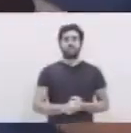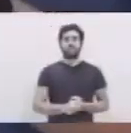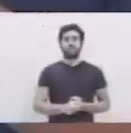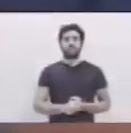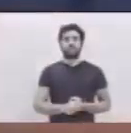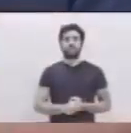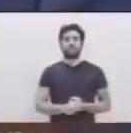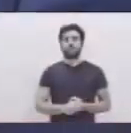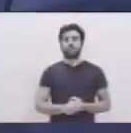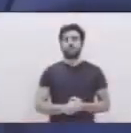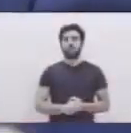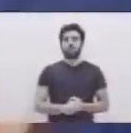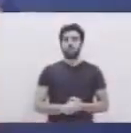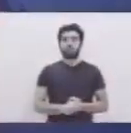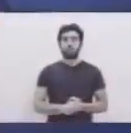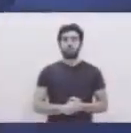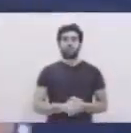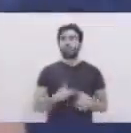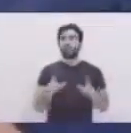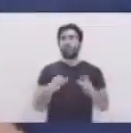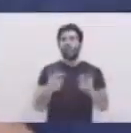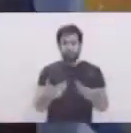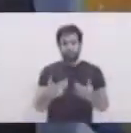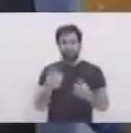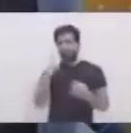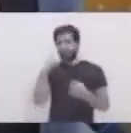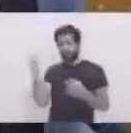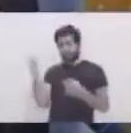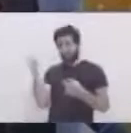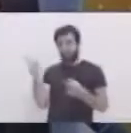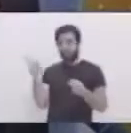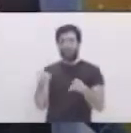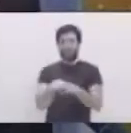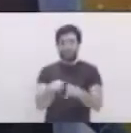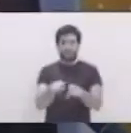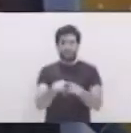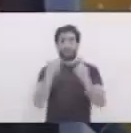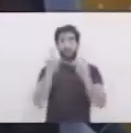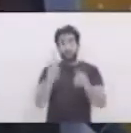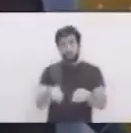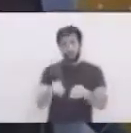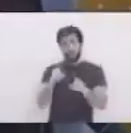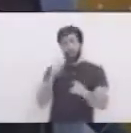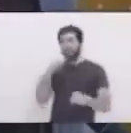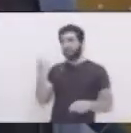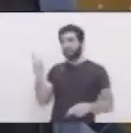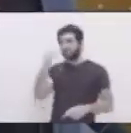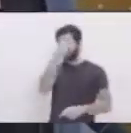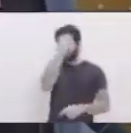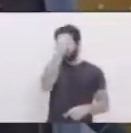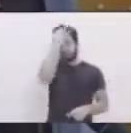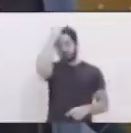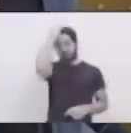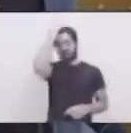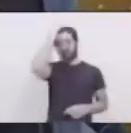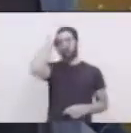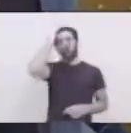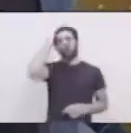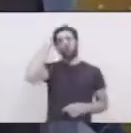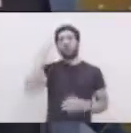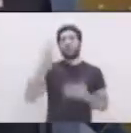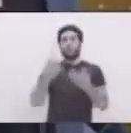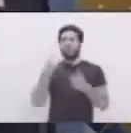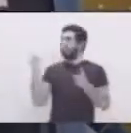Y nos va a quedar algo así. Ya tenemos estas partes. A ver, ¿me quieren ayudar ustedes a hacer los